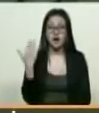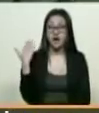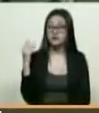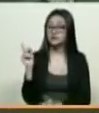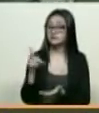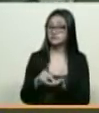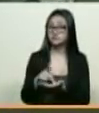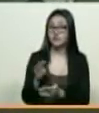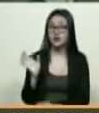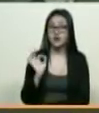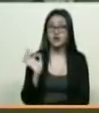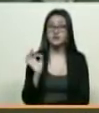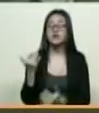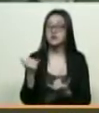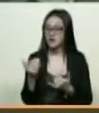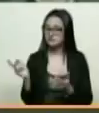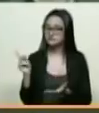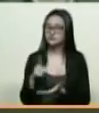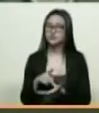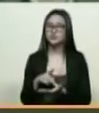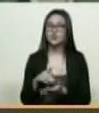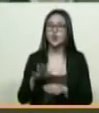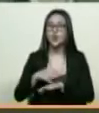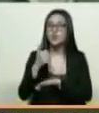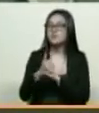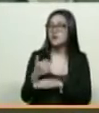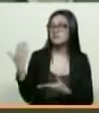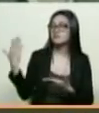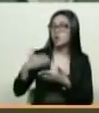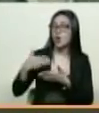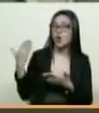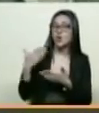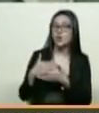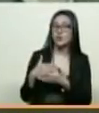llegado por la misma persecución